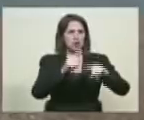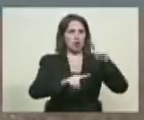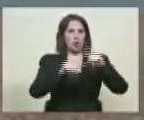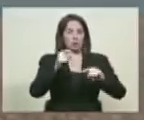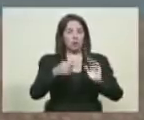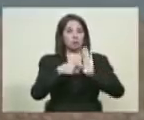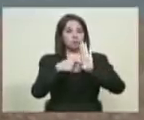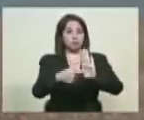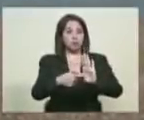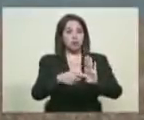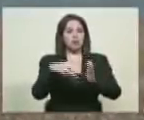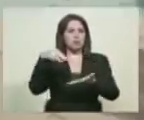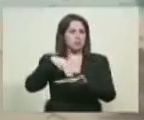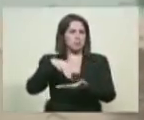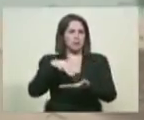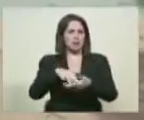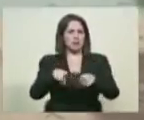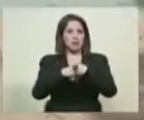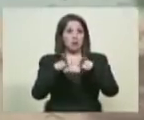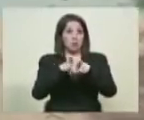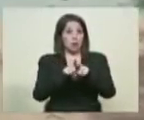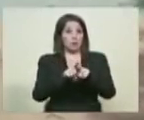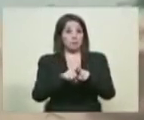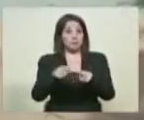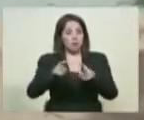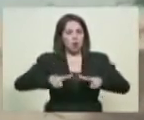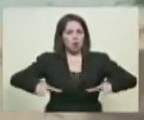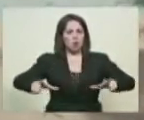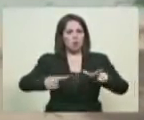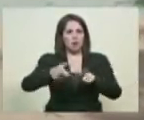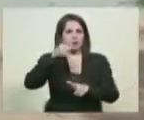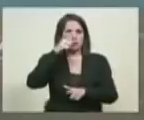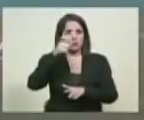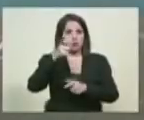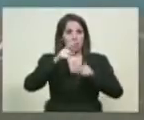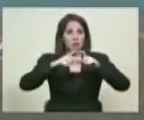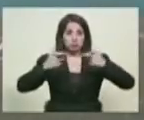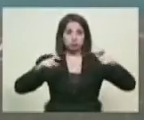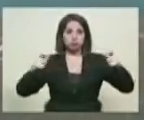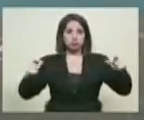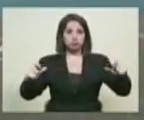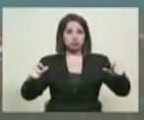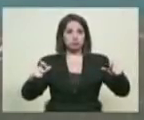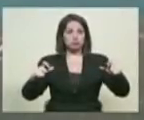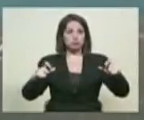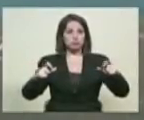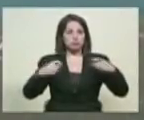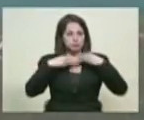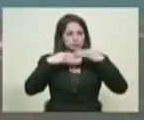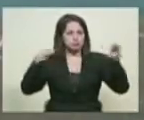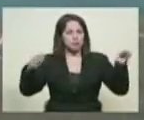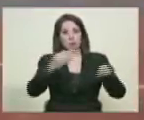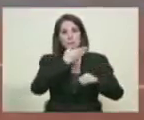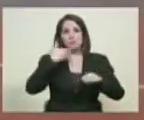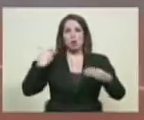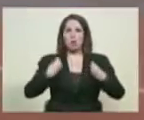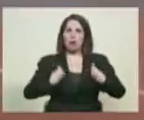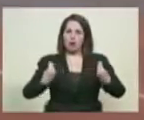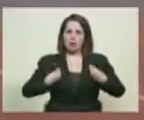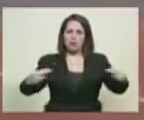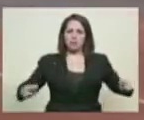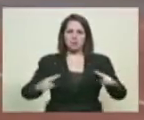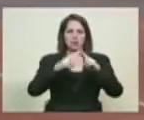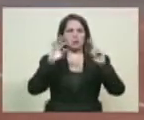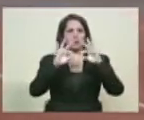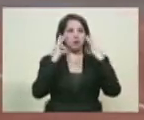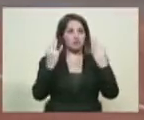de Miranda. Y de verdad que los espacios de seguridad se han ido ampliando y han ido abriéndose espacios para la vida, para el Correcto. Encuentro